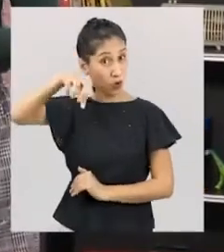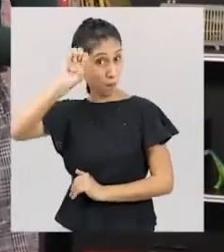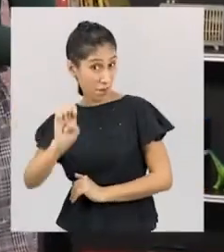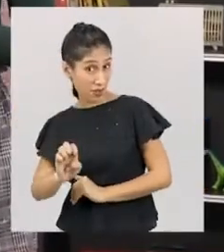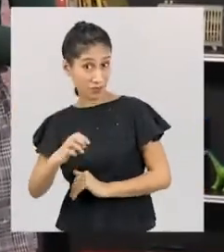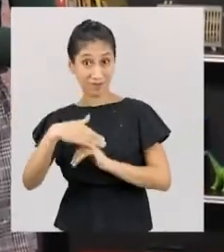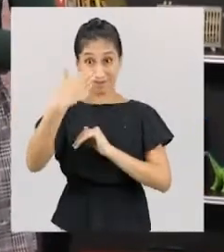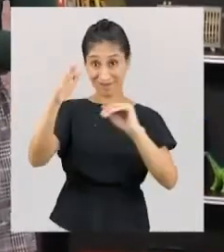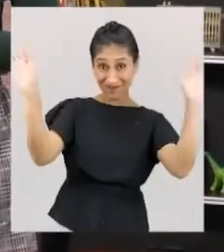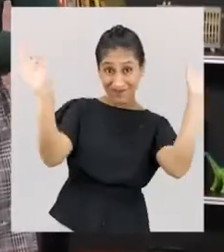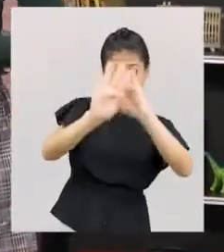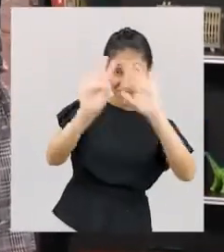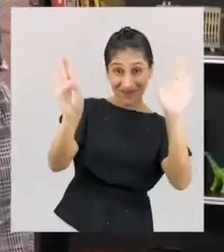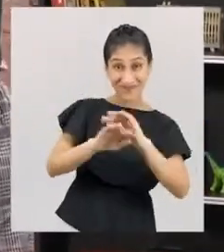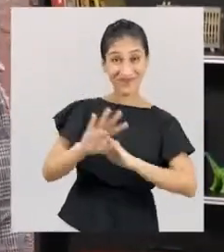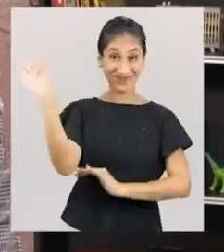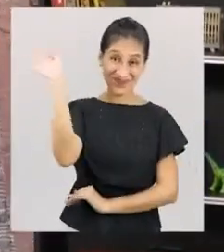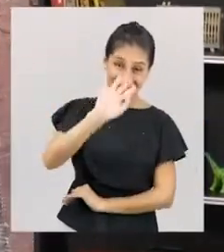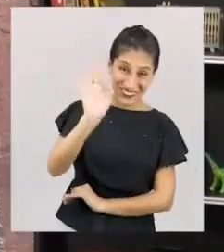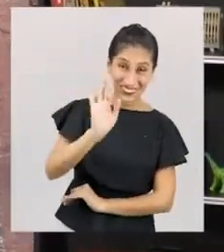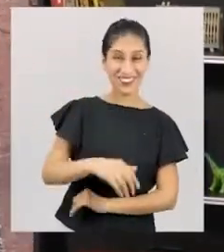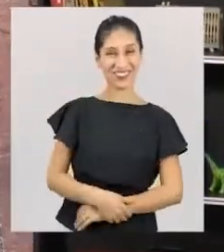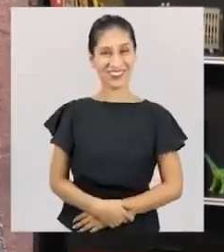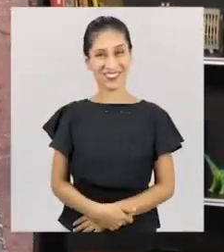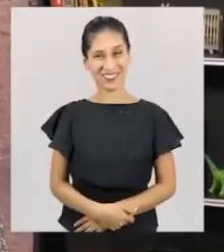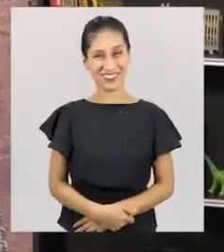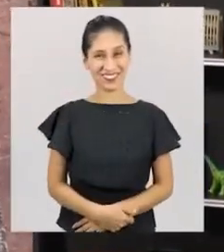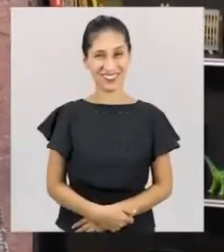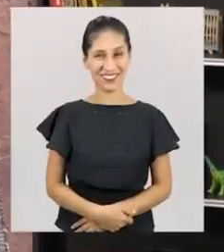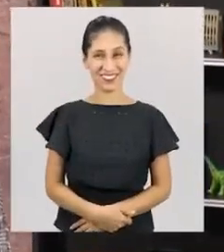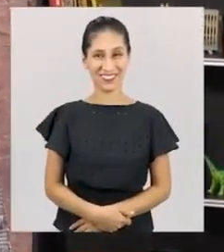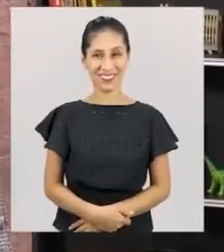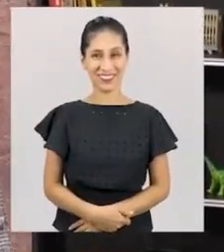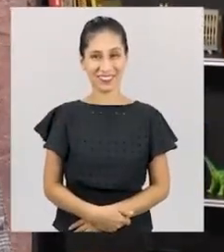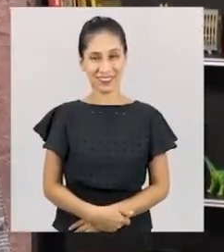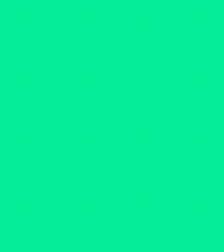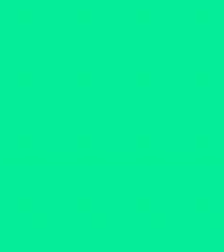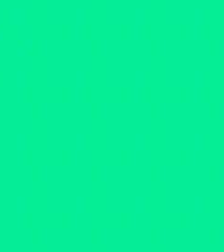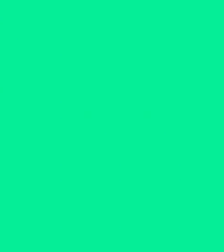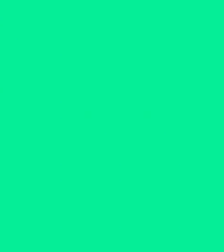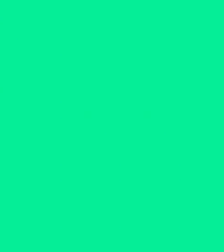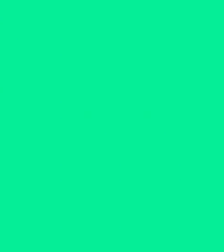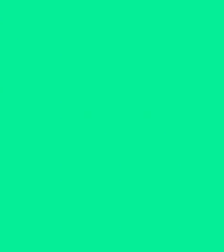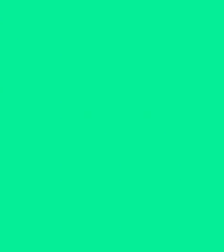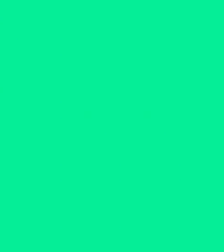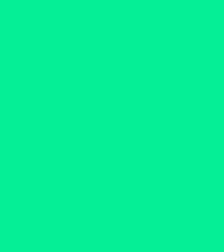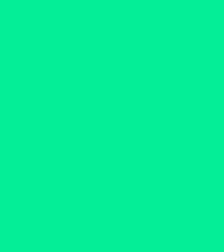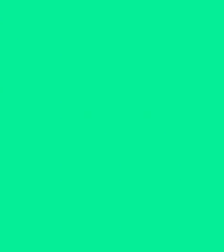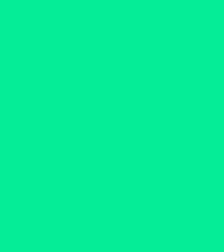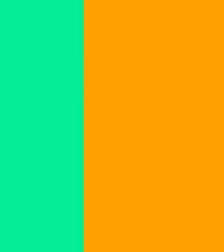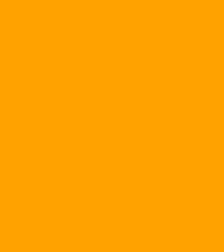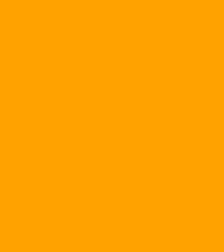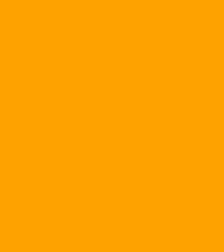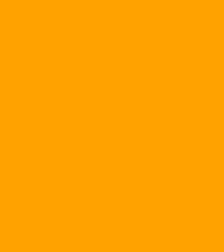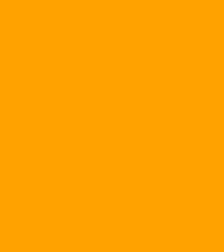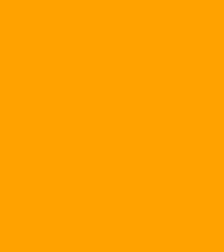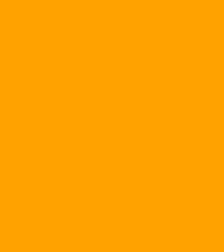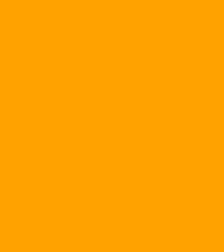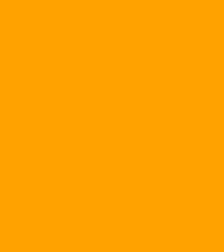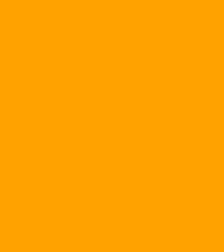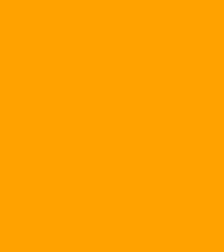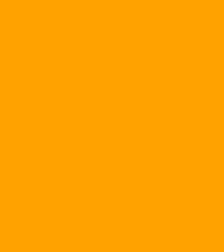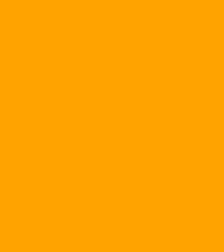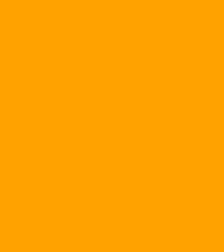con esto, nos vemos. ¡Hasta la próxima! ¡Chao, chao!